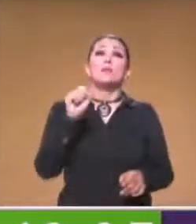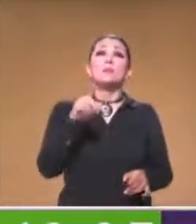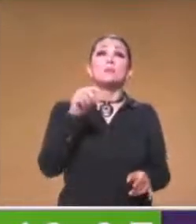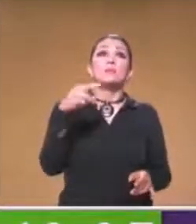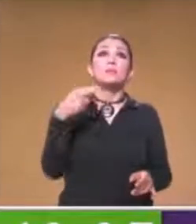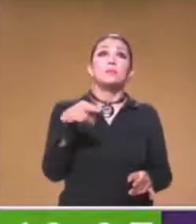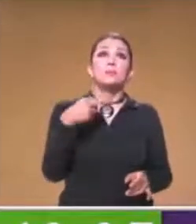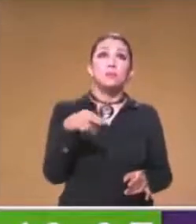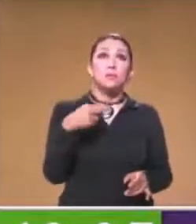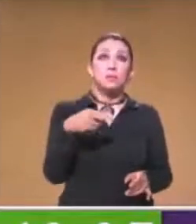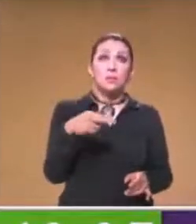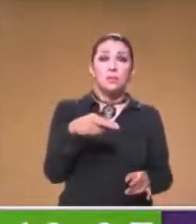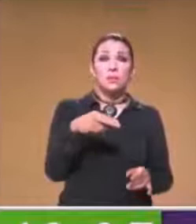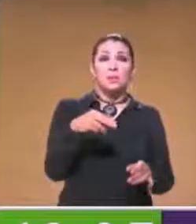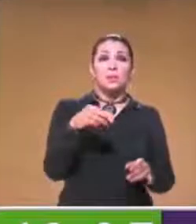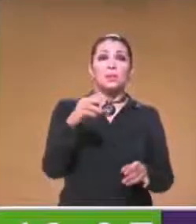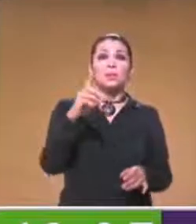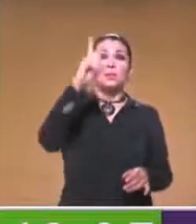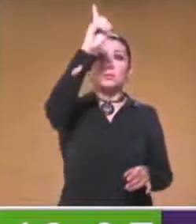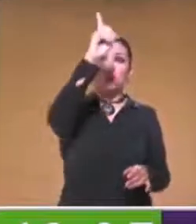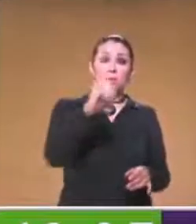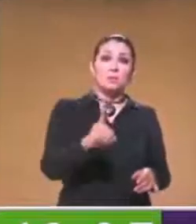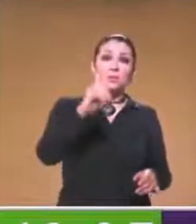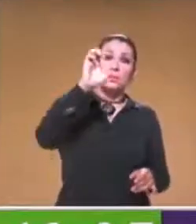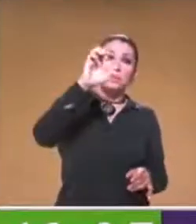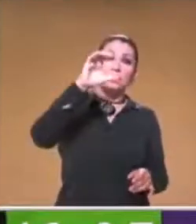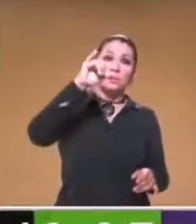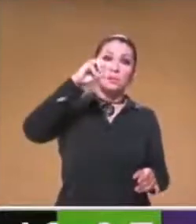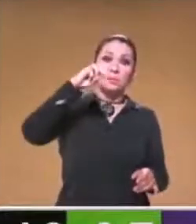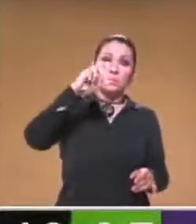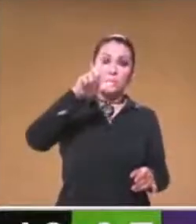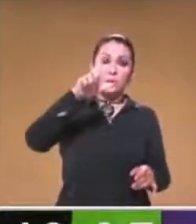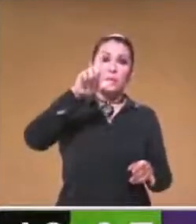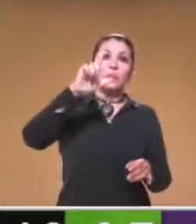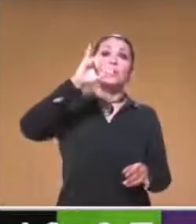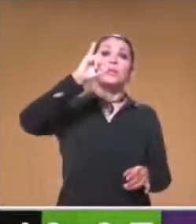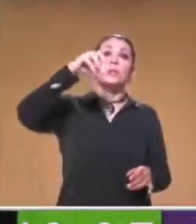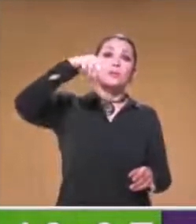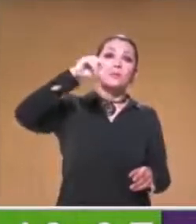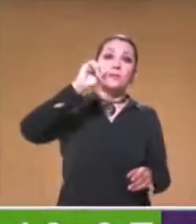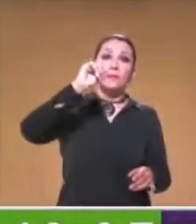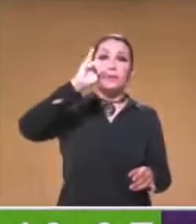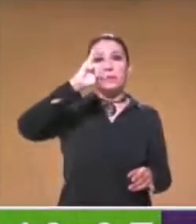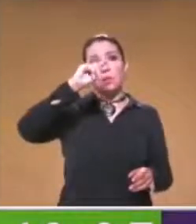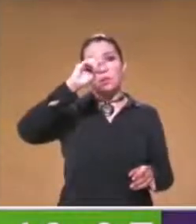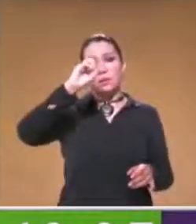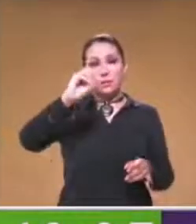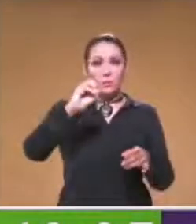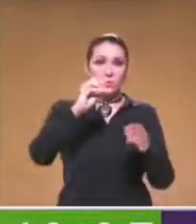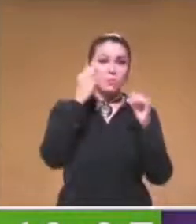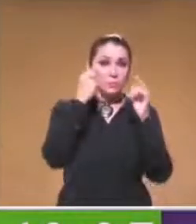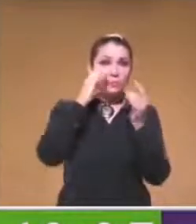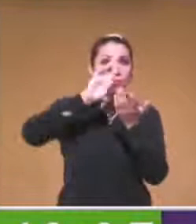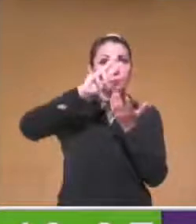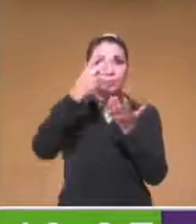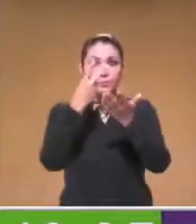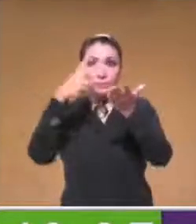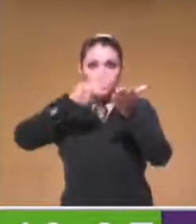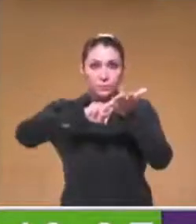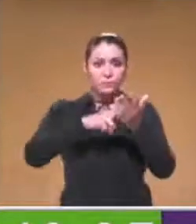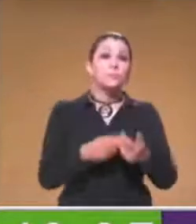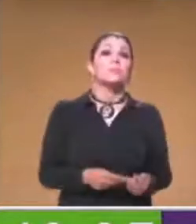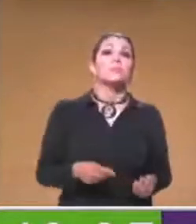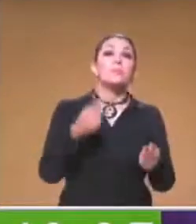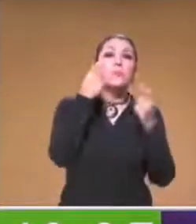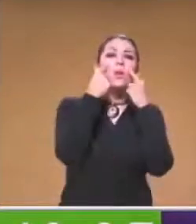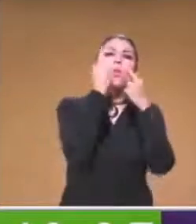como número periódico o decimal infinito al convertirlos a números decimales. El ejemplo más sencillo que tenemos es